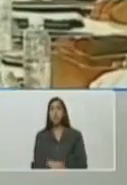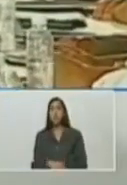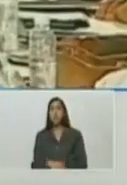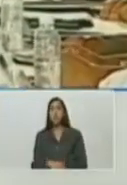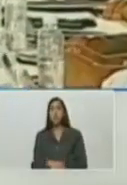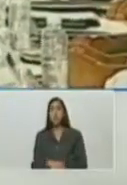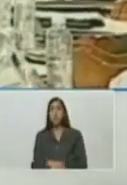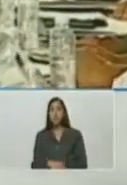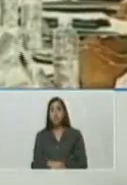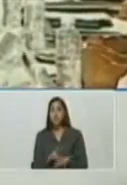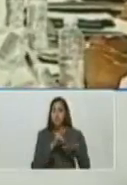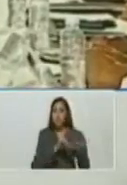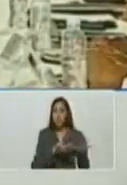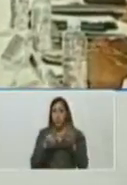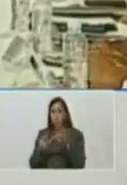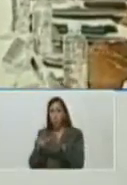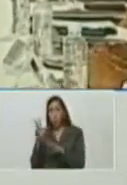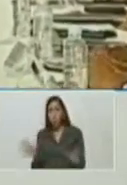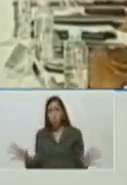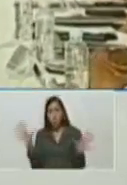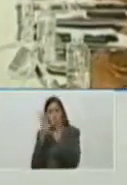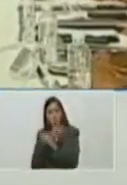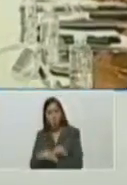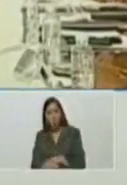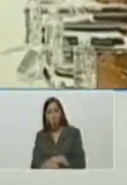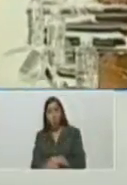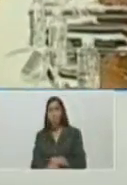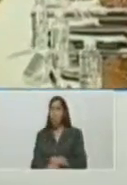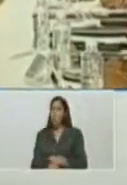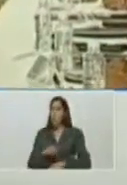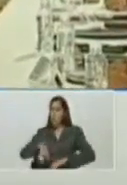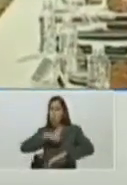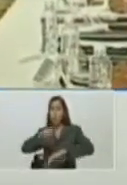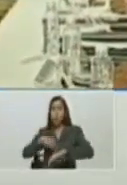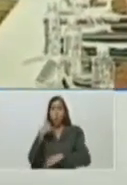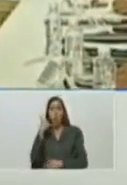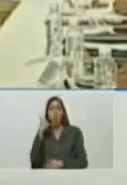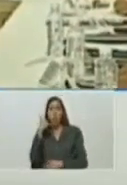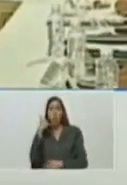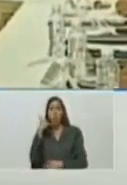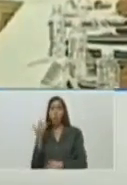7, 8 de la noche. Y hablamos largo, siempre hablábamos largo por teléfono.